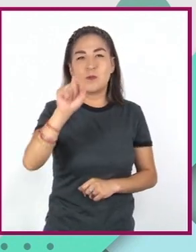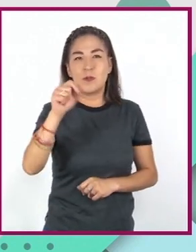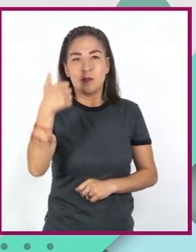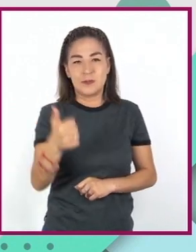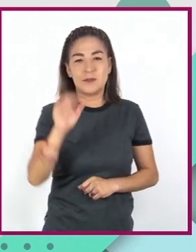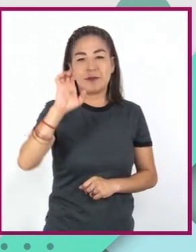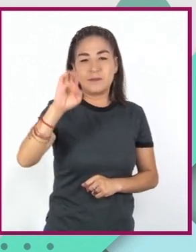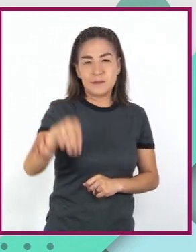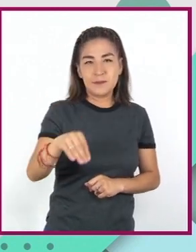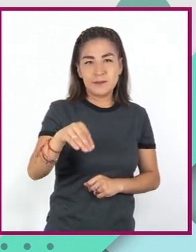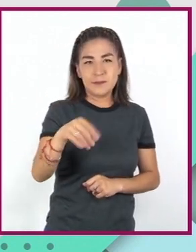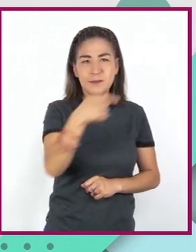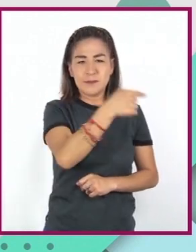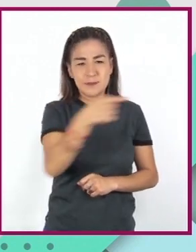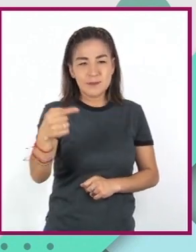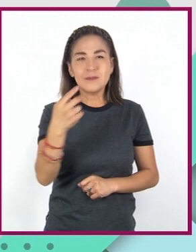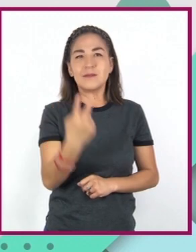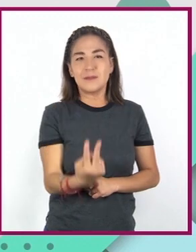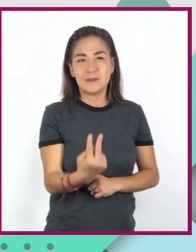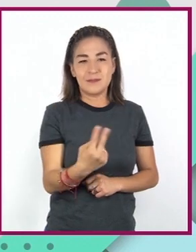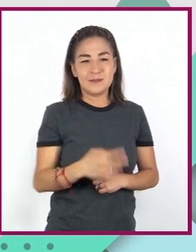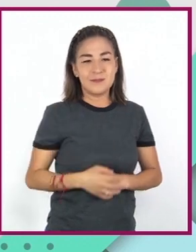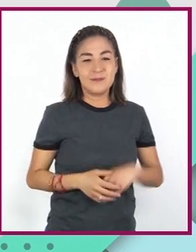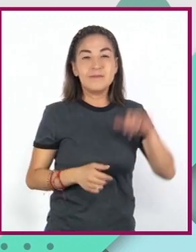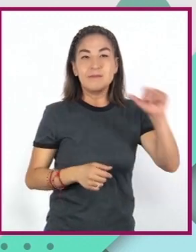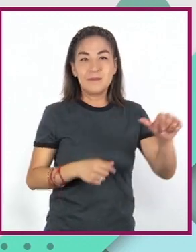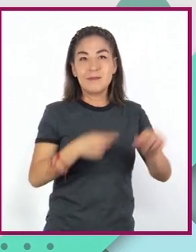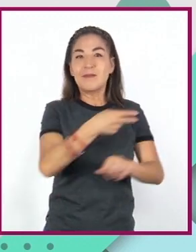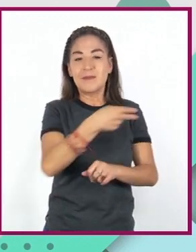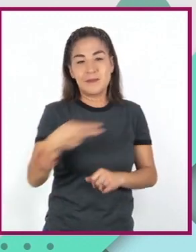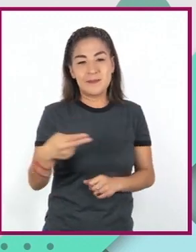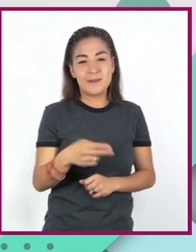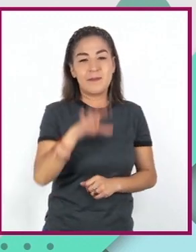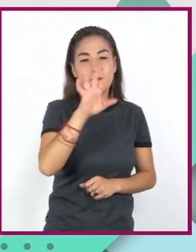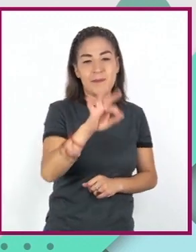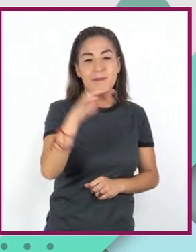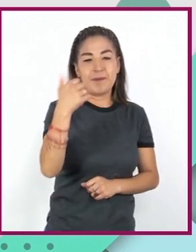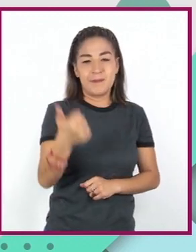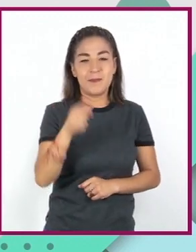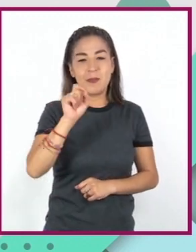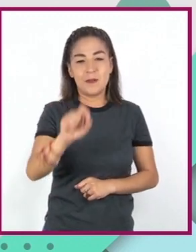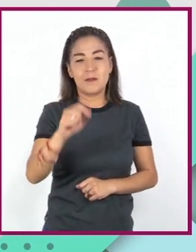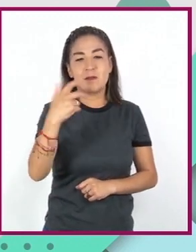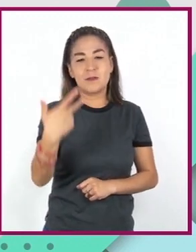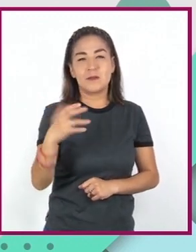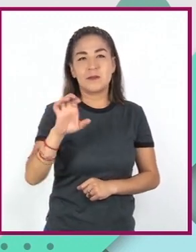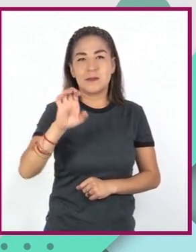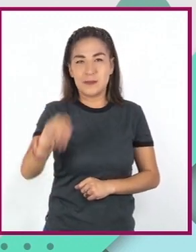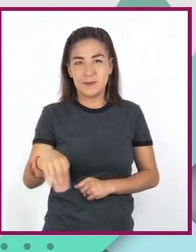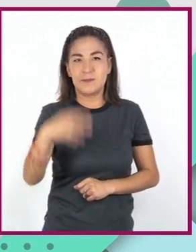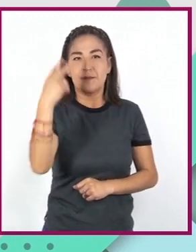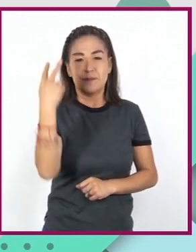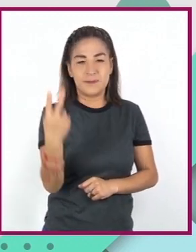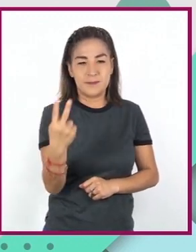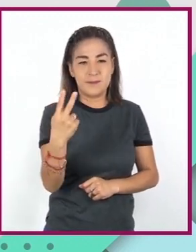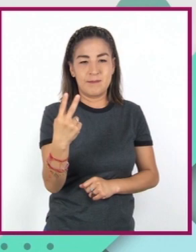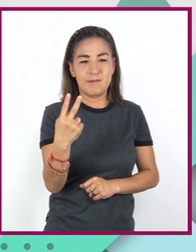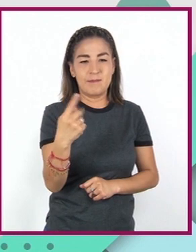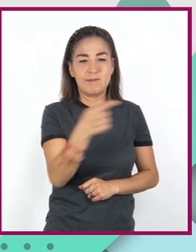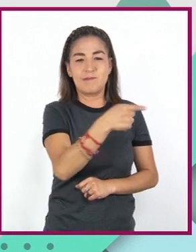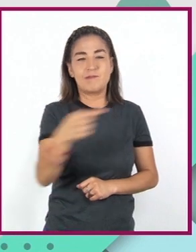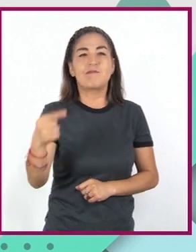2.6 centímetros entre 2. El área es igual a 46.8 centímetros